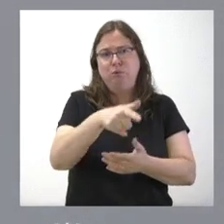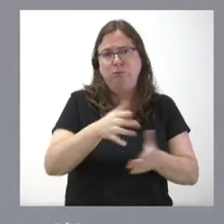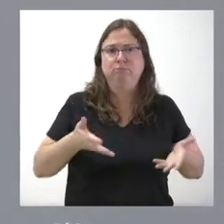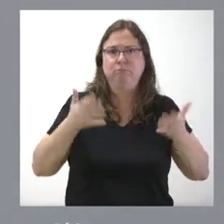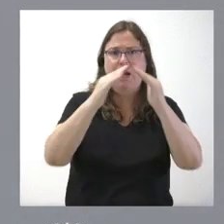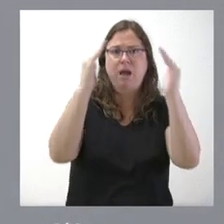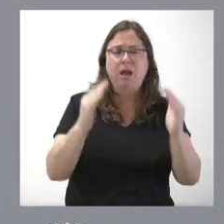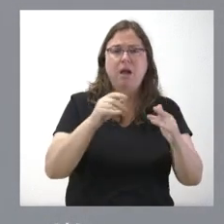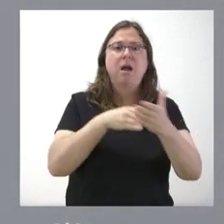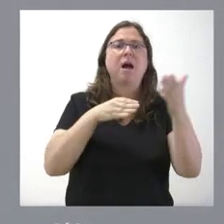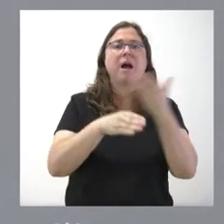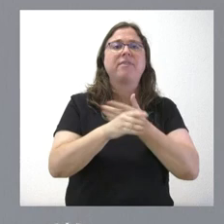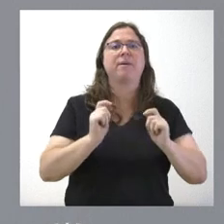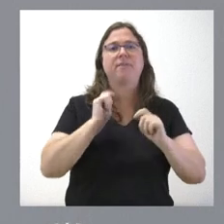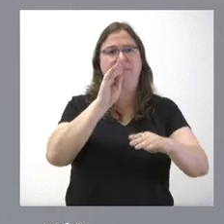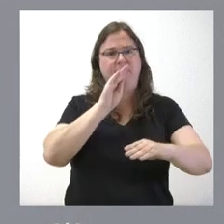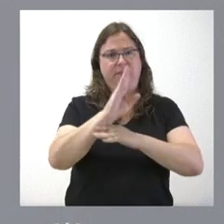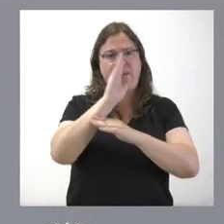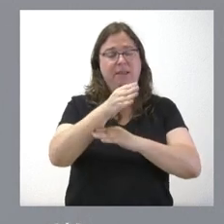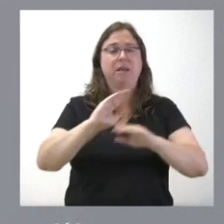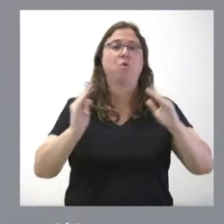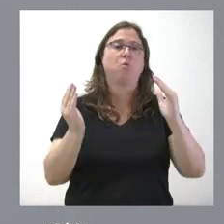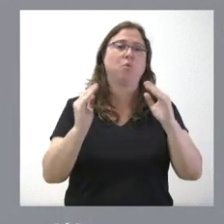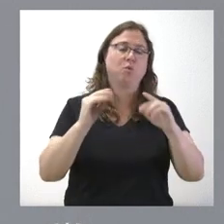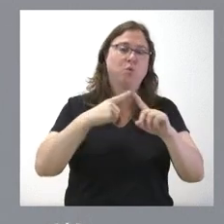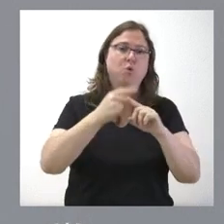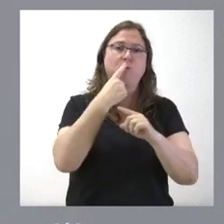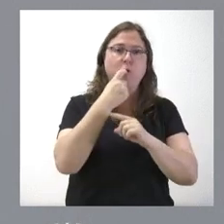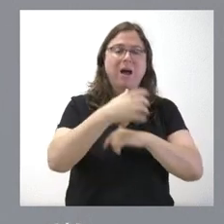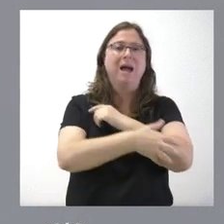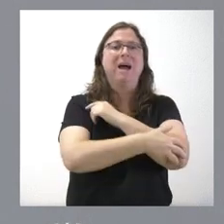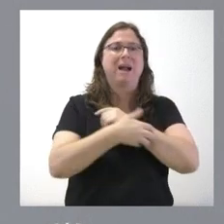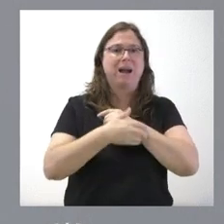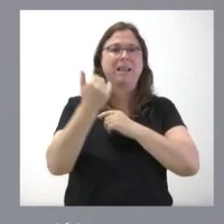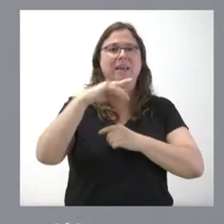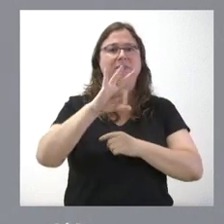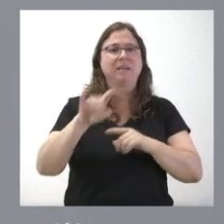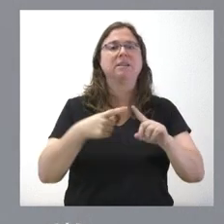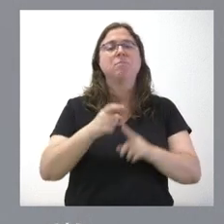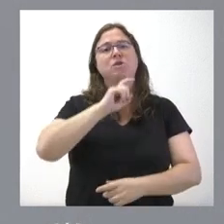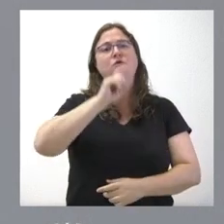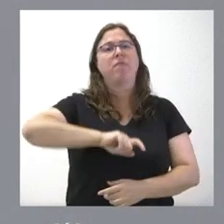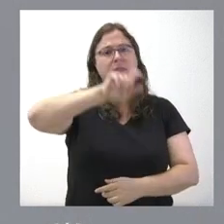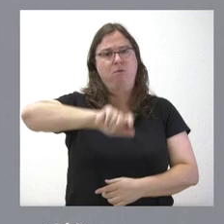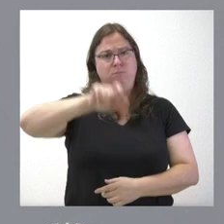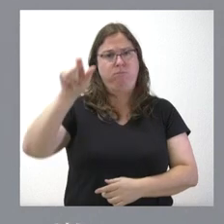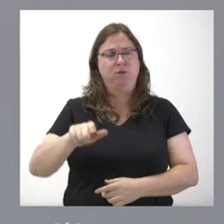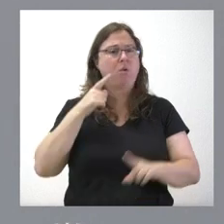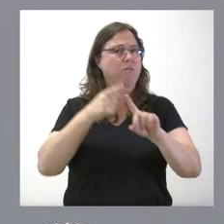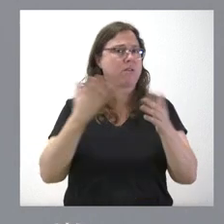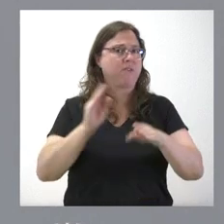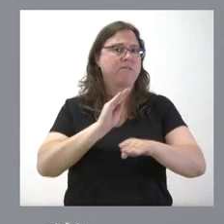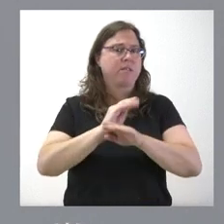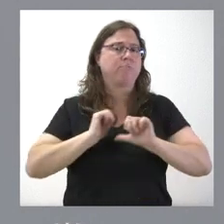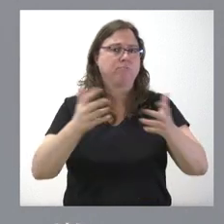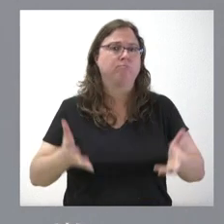mediante una concesión directa de subvenciones a crur roja cáritas intras y la fundación personas el objeto es financiar la puesta a